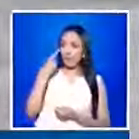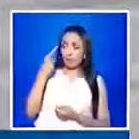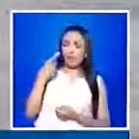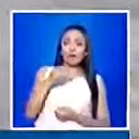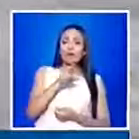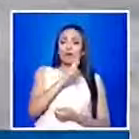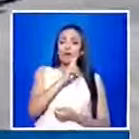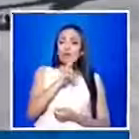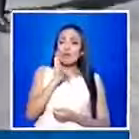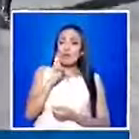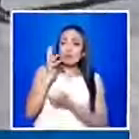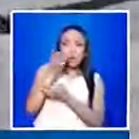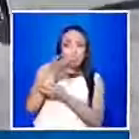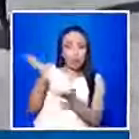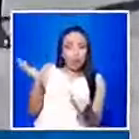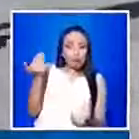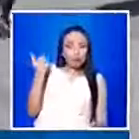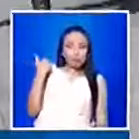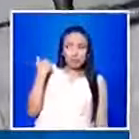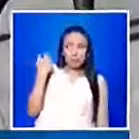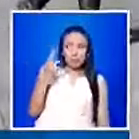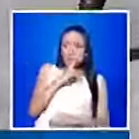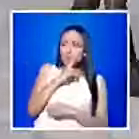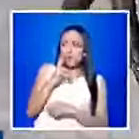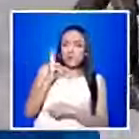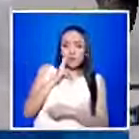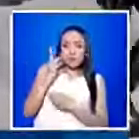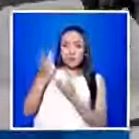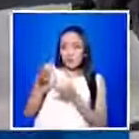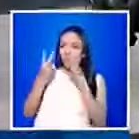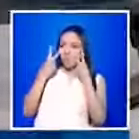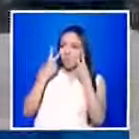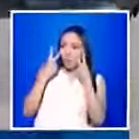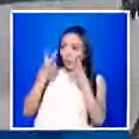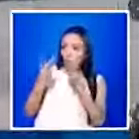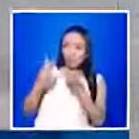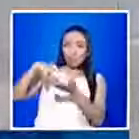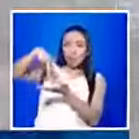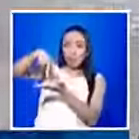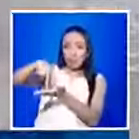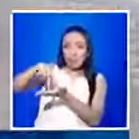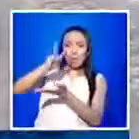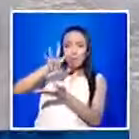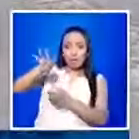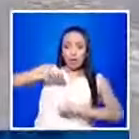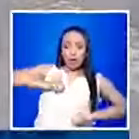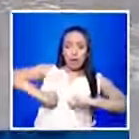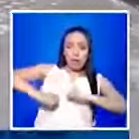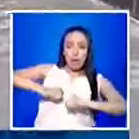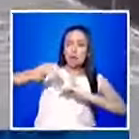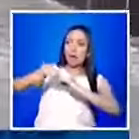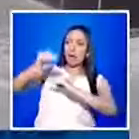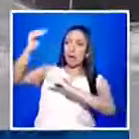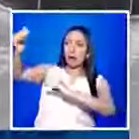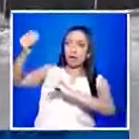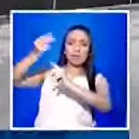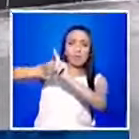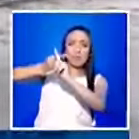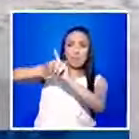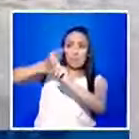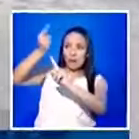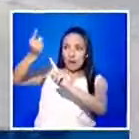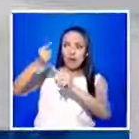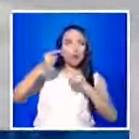sido premiados y reconocidos a nivel nacional e internacional. Tenemos nosotros la parada la 24 de mayo. Tenemos algunas otras